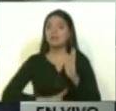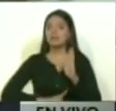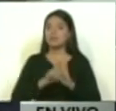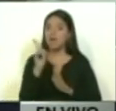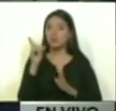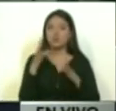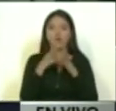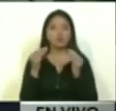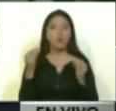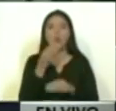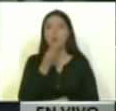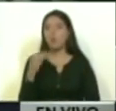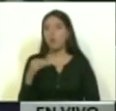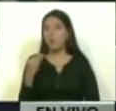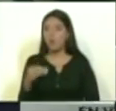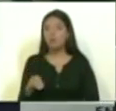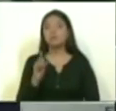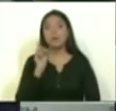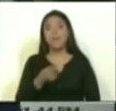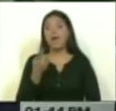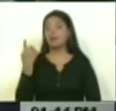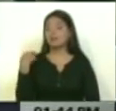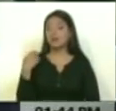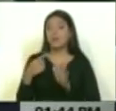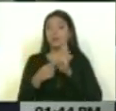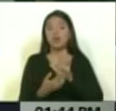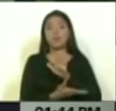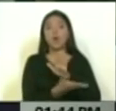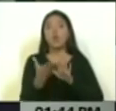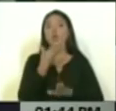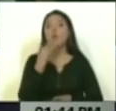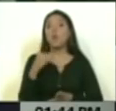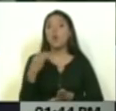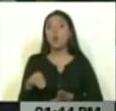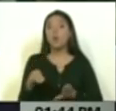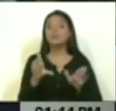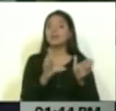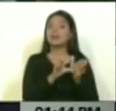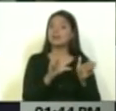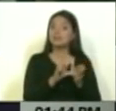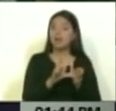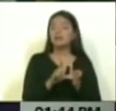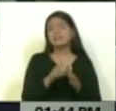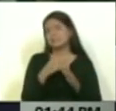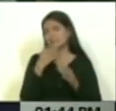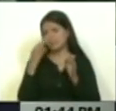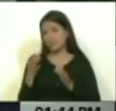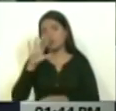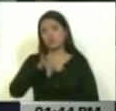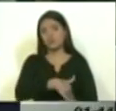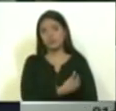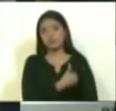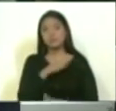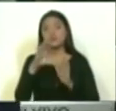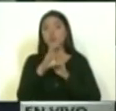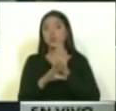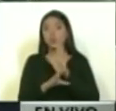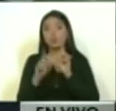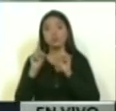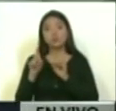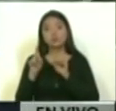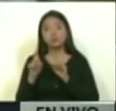todos los jóvenes. Y también ayer ofrecimos a los jóvenes, tanto de educación media como ya universitaria, cursos de lo que